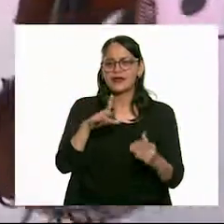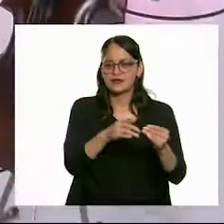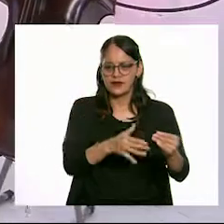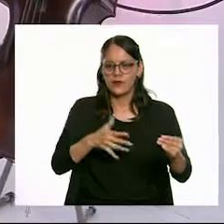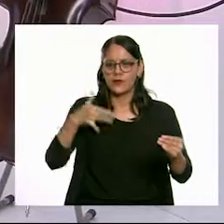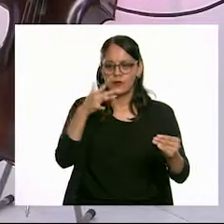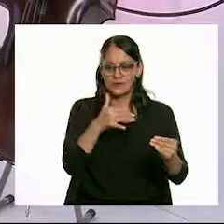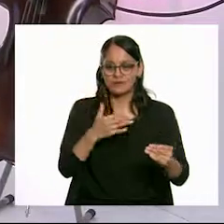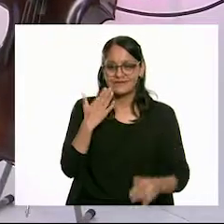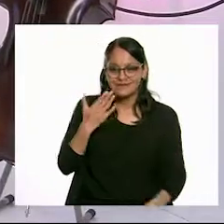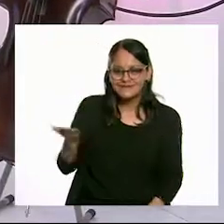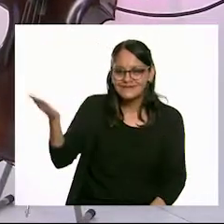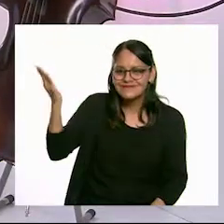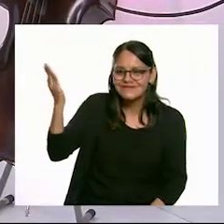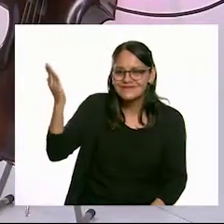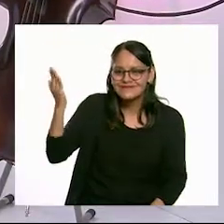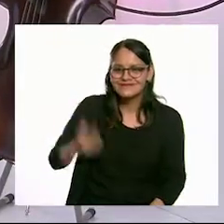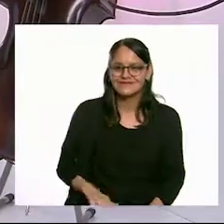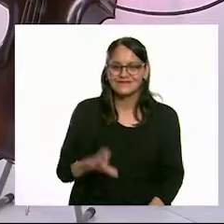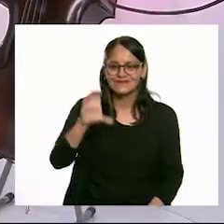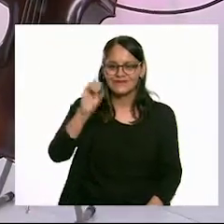contrabajo!